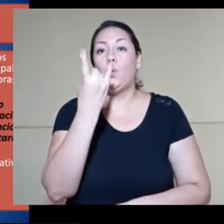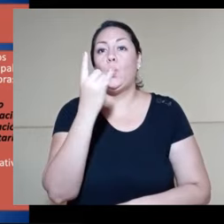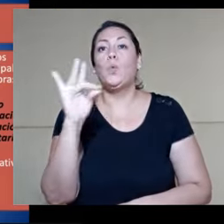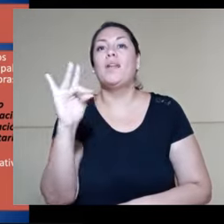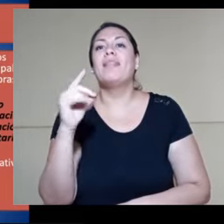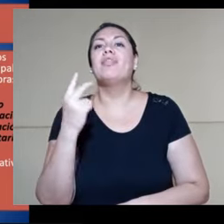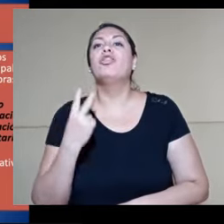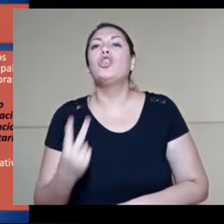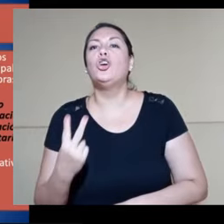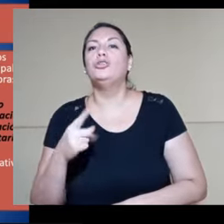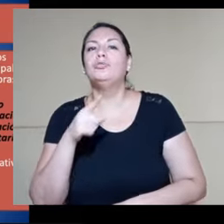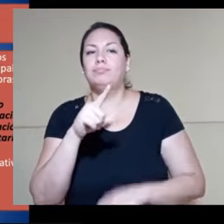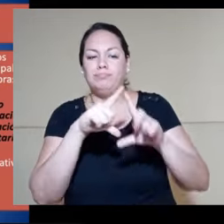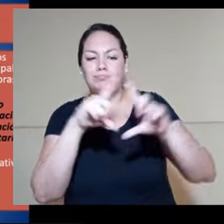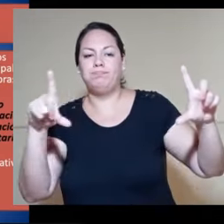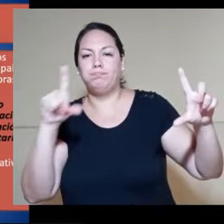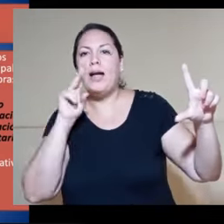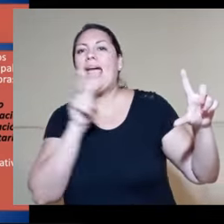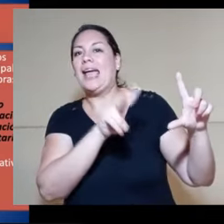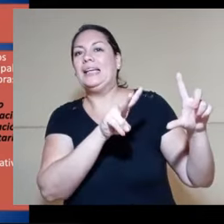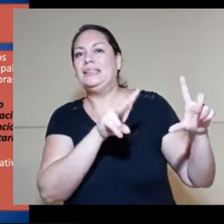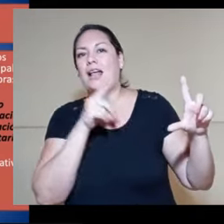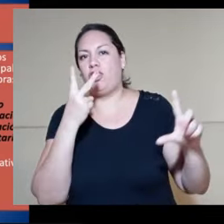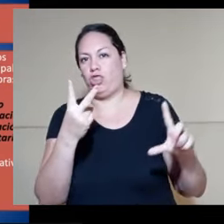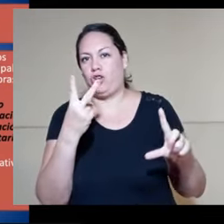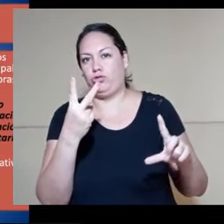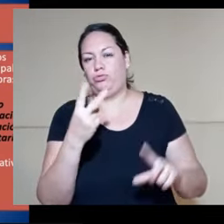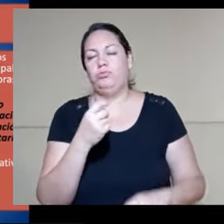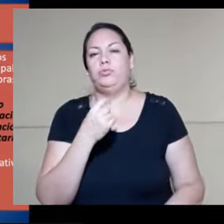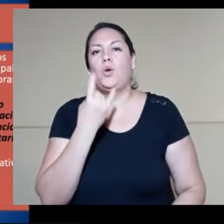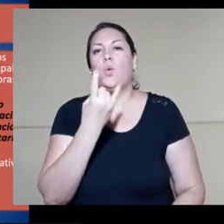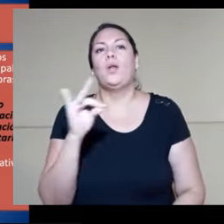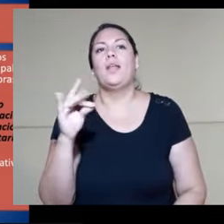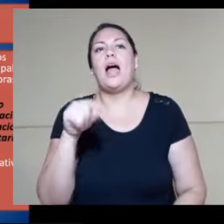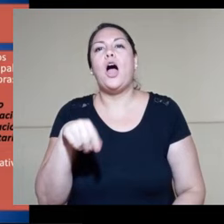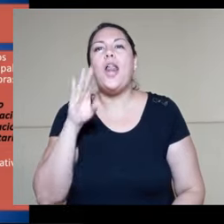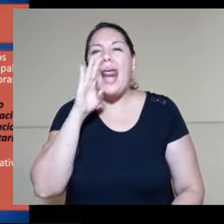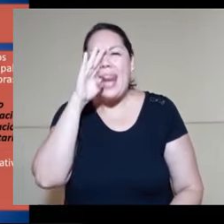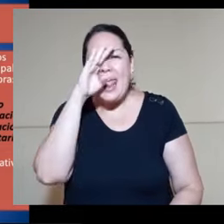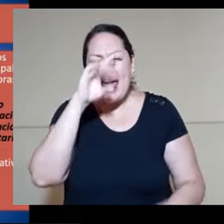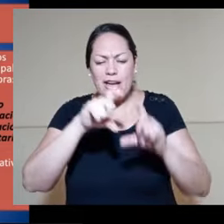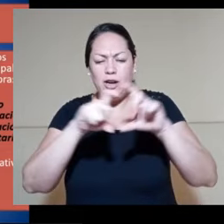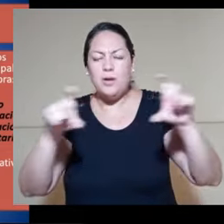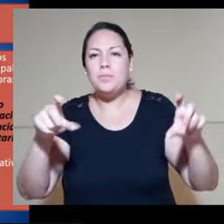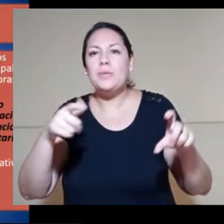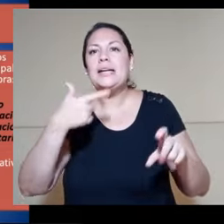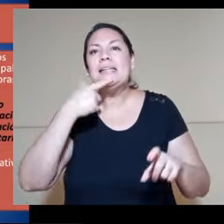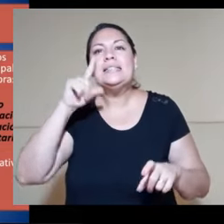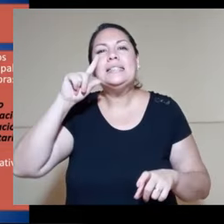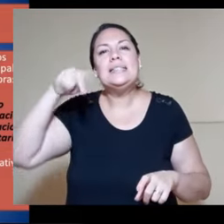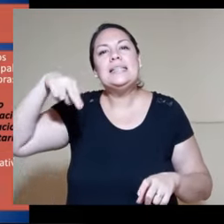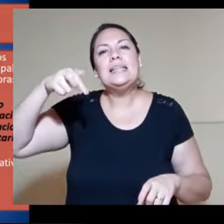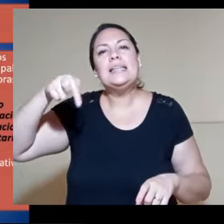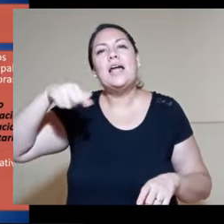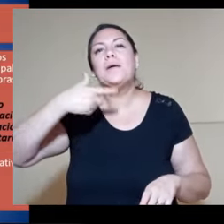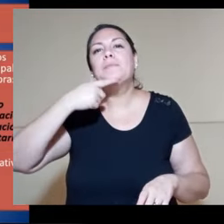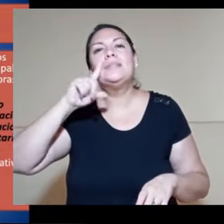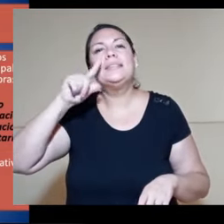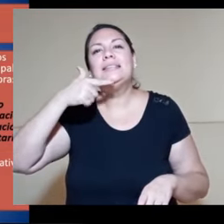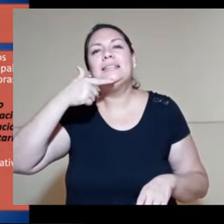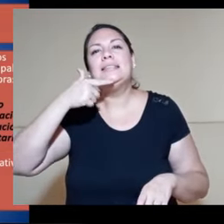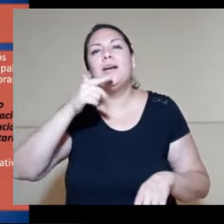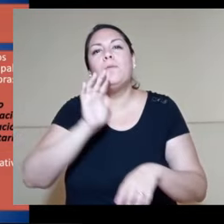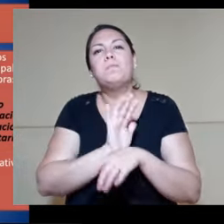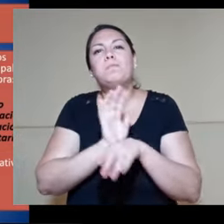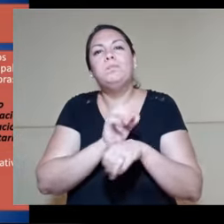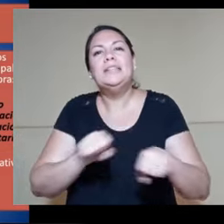Bien. Ustedes se fijan, ahí en la unidad 2, esa es la unidad 2, por ejemplo. Entonces ahora vamos a hablar de lo que está en negro. Sinapsis,